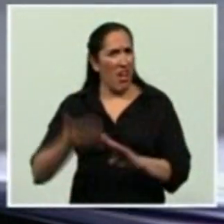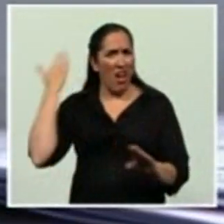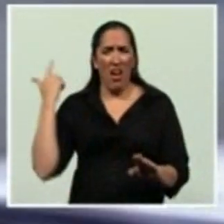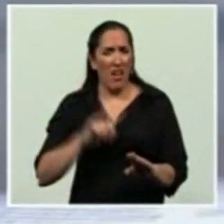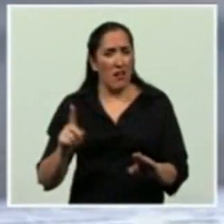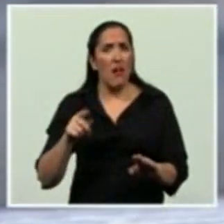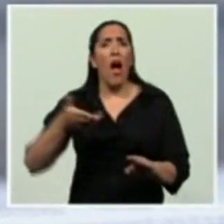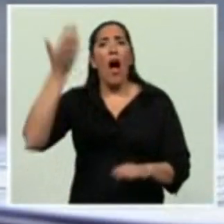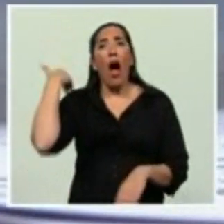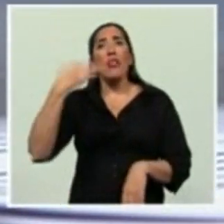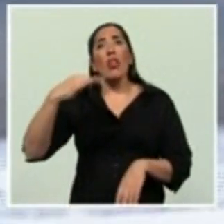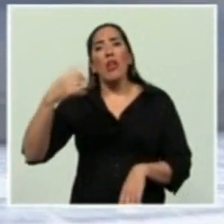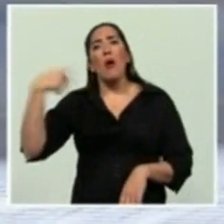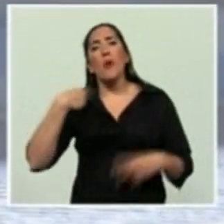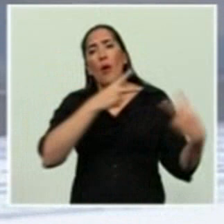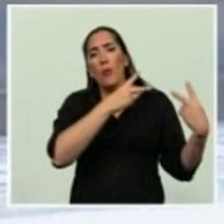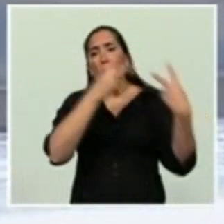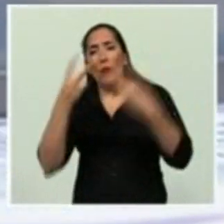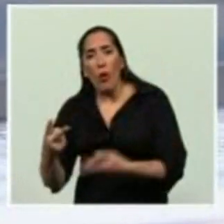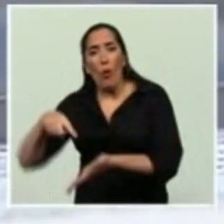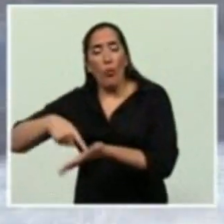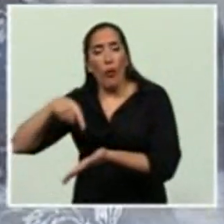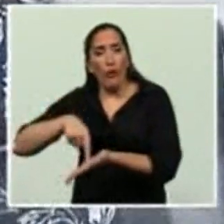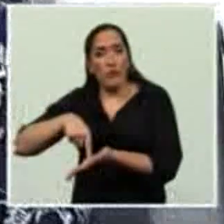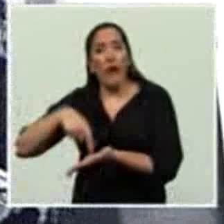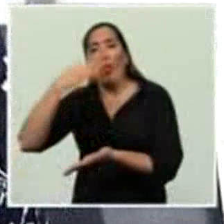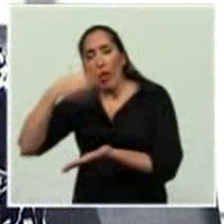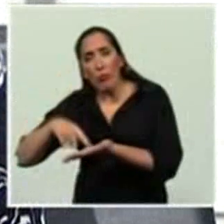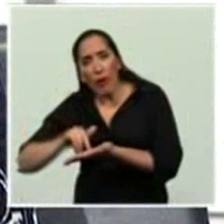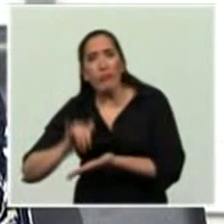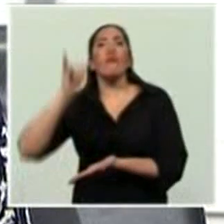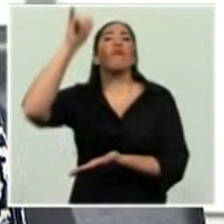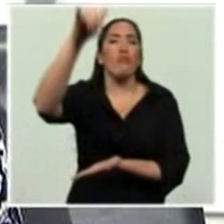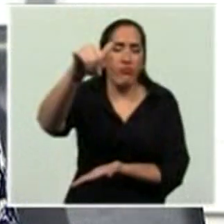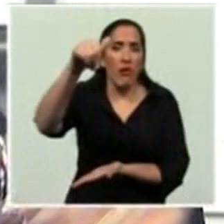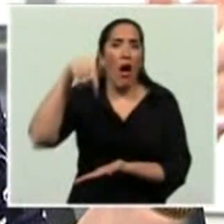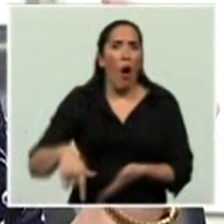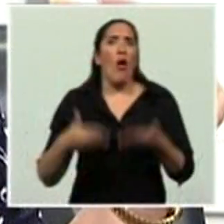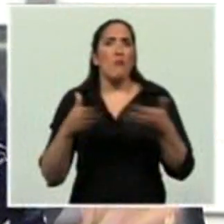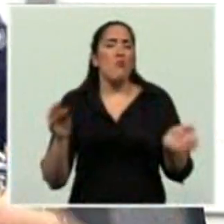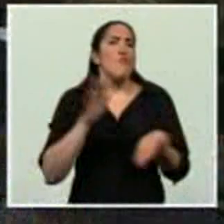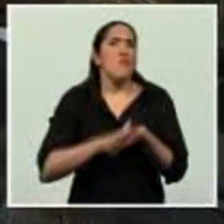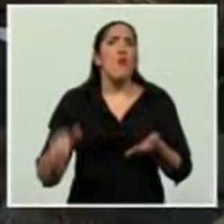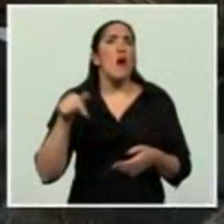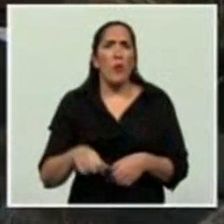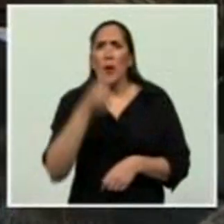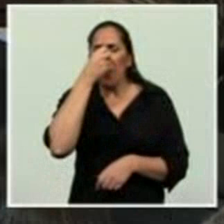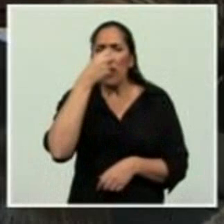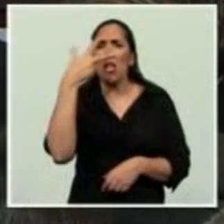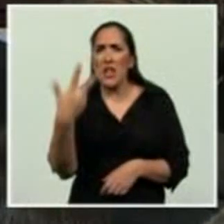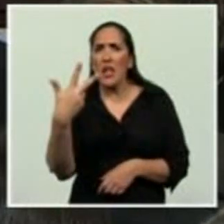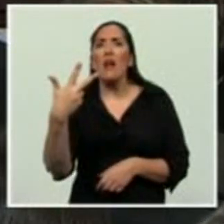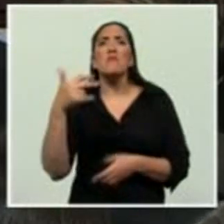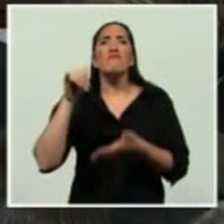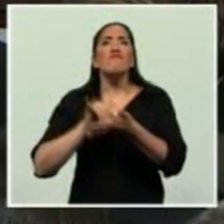radiales había que venía de Buenos Aires y de Buenos Aires partir hacia otro lado hemos inaugurado Cuántas interconexiones este Mariano 23 23